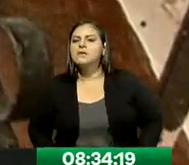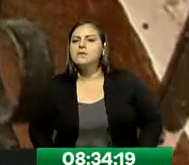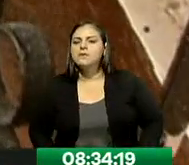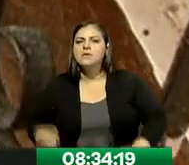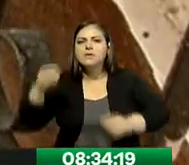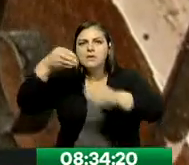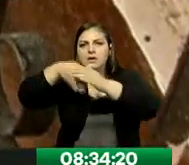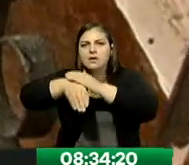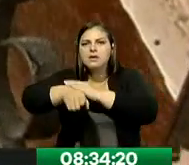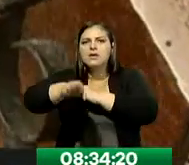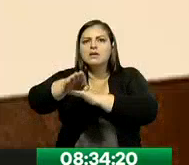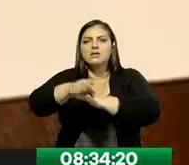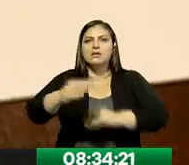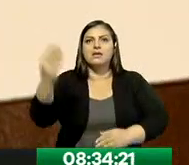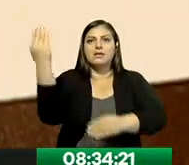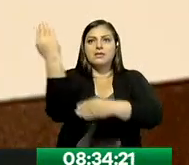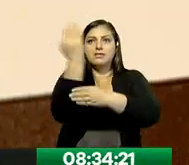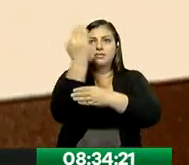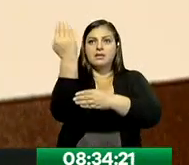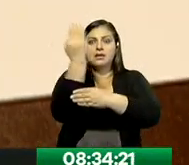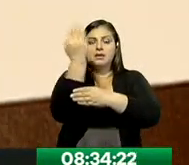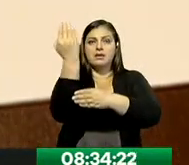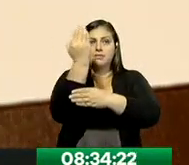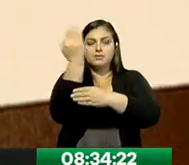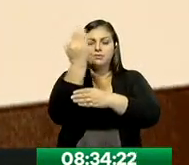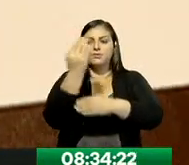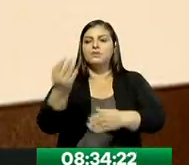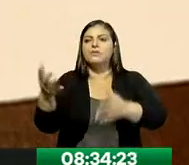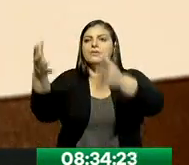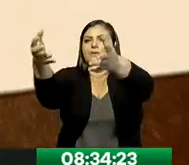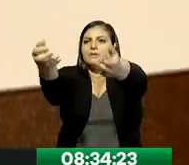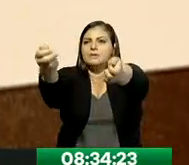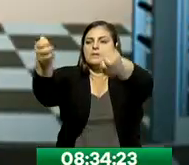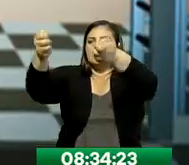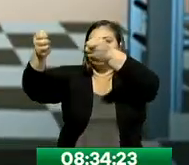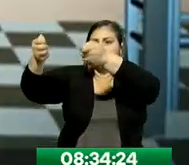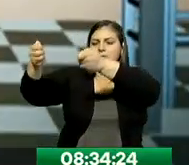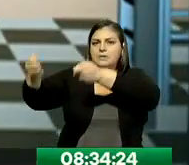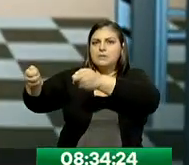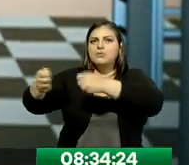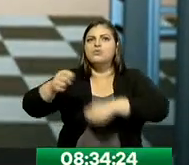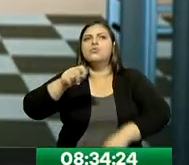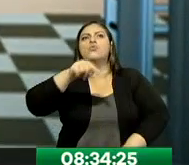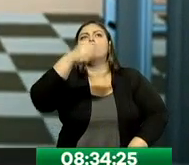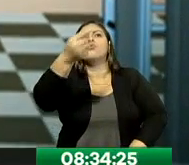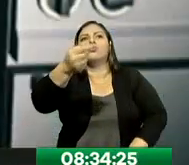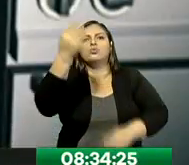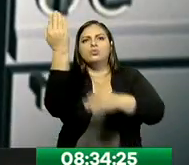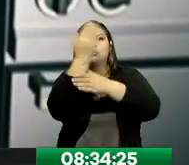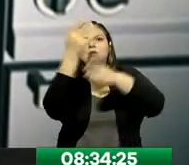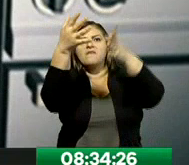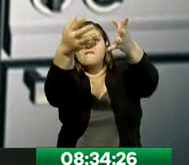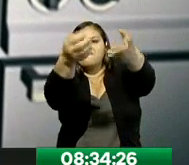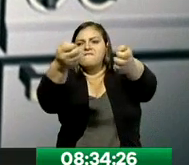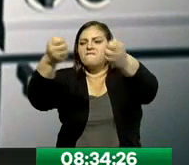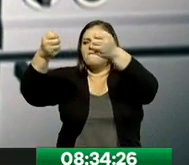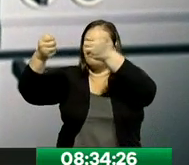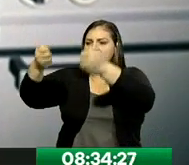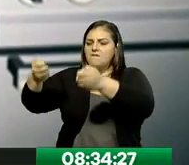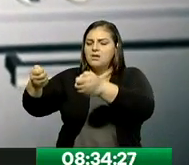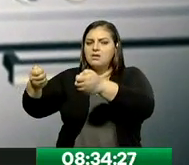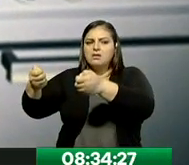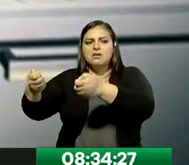por la ventana. Una vez que se entró por la ventana, sacó los televisores. Tuvo tiempo para recorrer